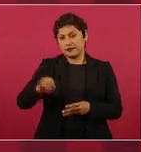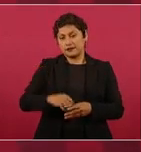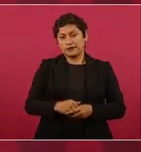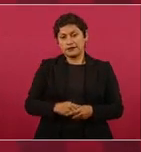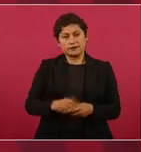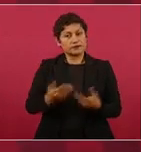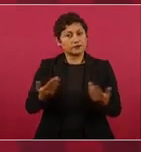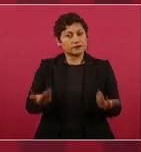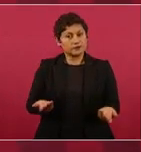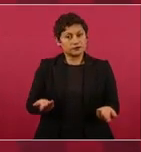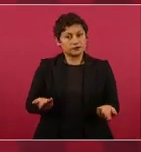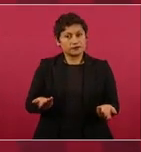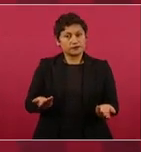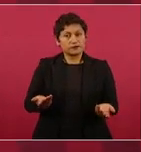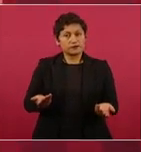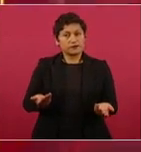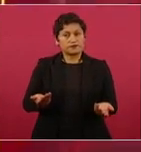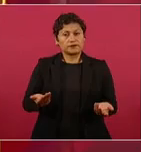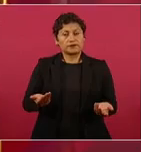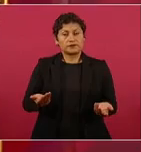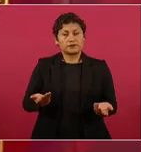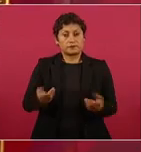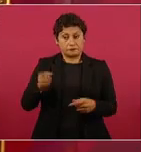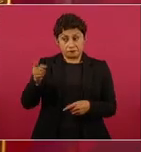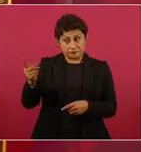Que si no lo vio él,